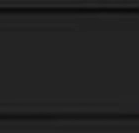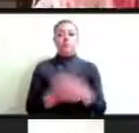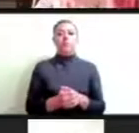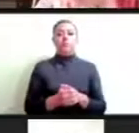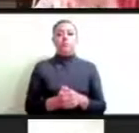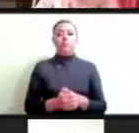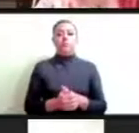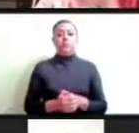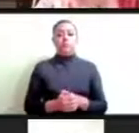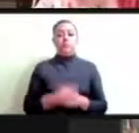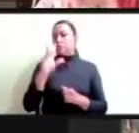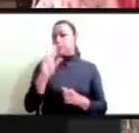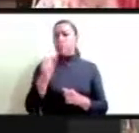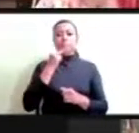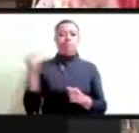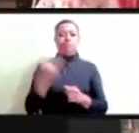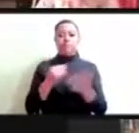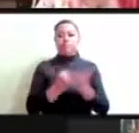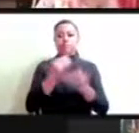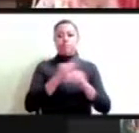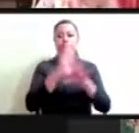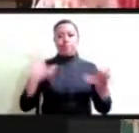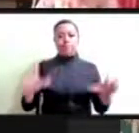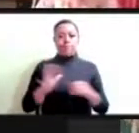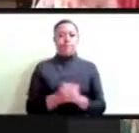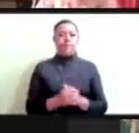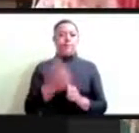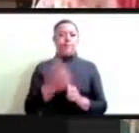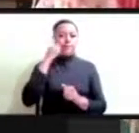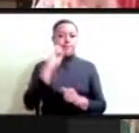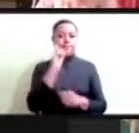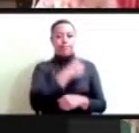No se considera de urgente y obvia resolución, diputada Presidenta.